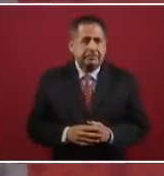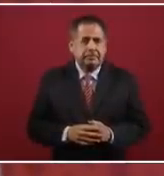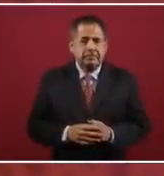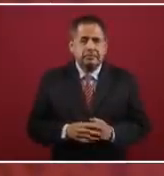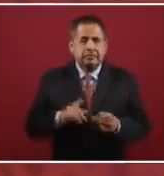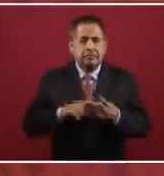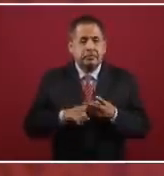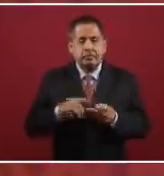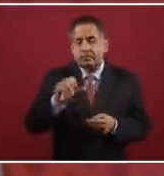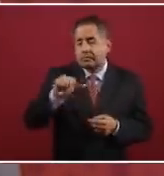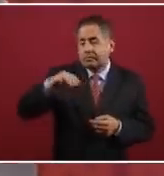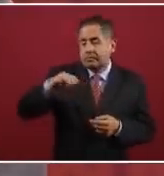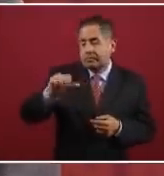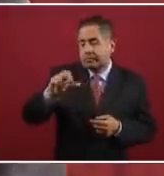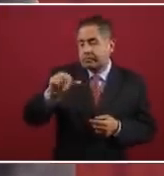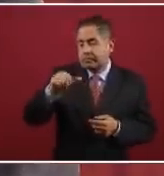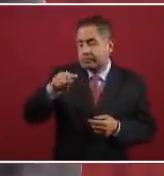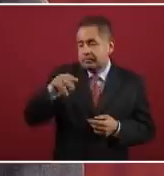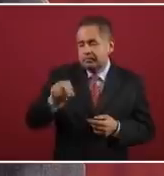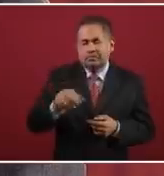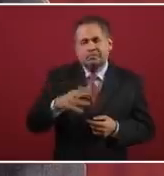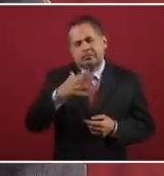el amaranto.